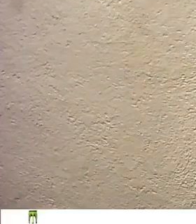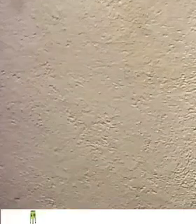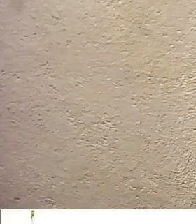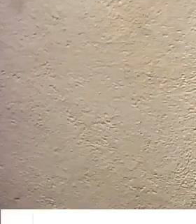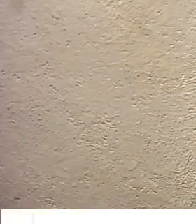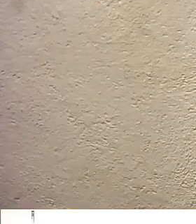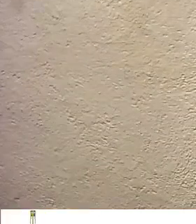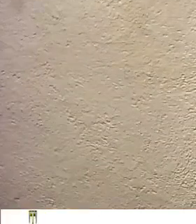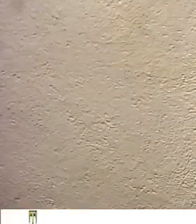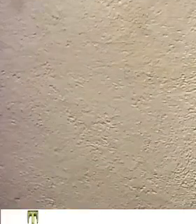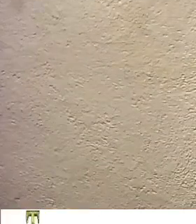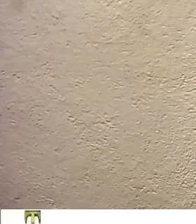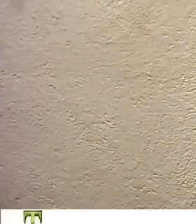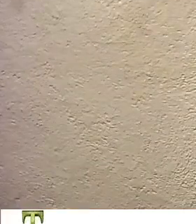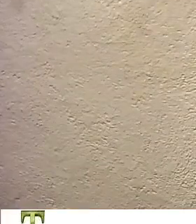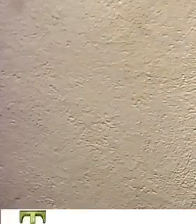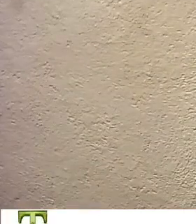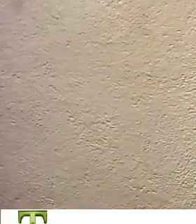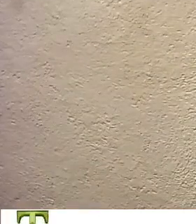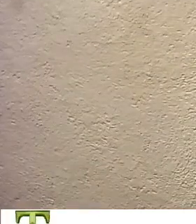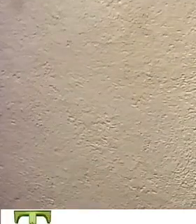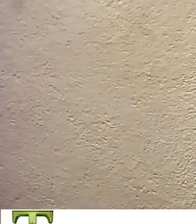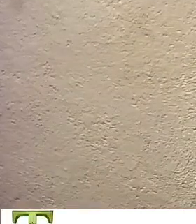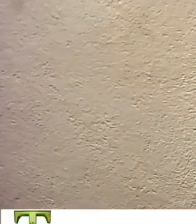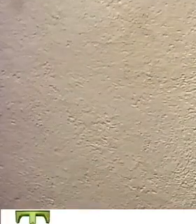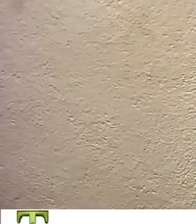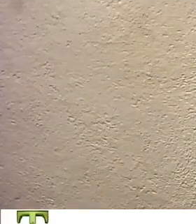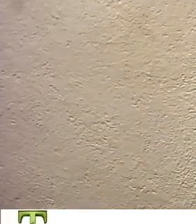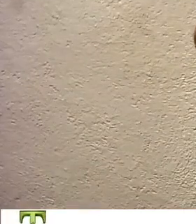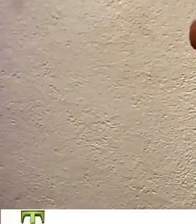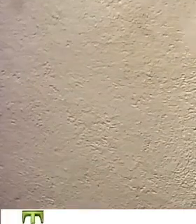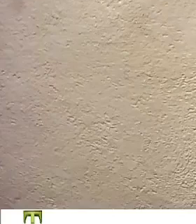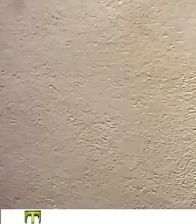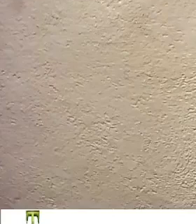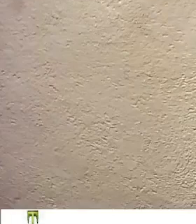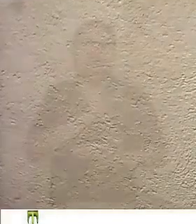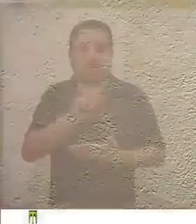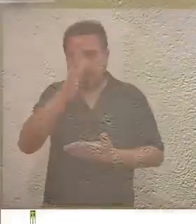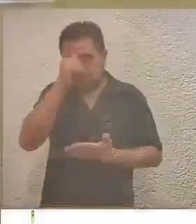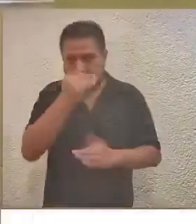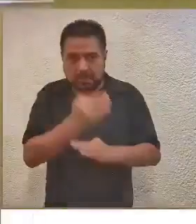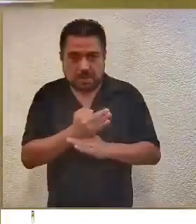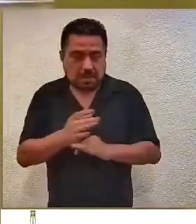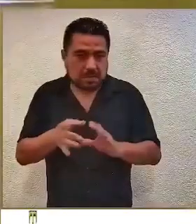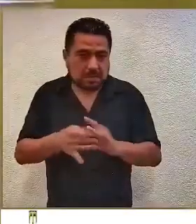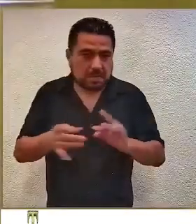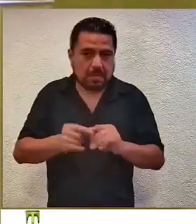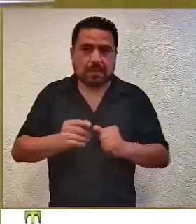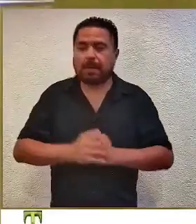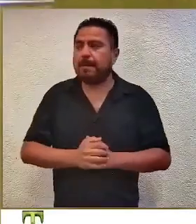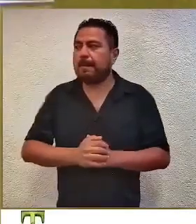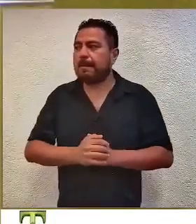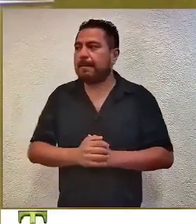al secretario general de acuerdos nos apoye con la cuenta y los puntos resolutivos del mismo.